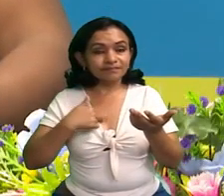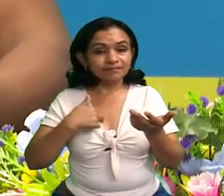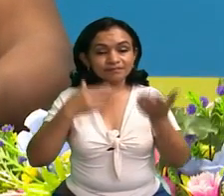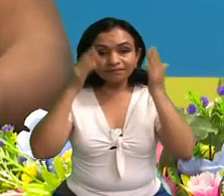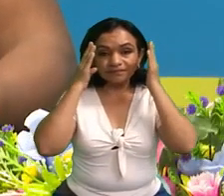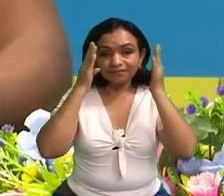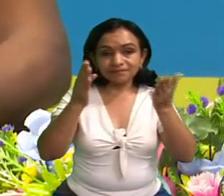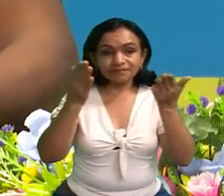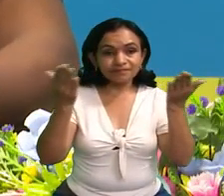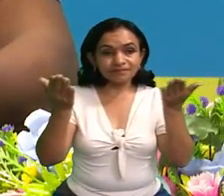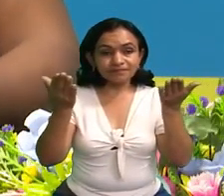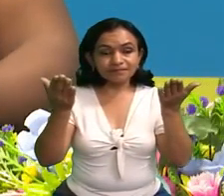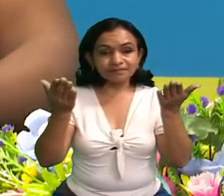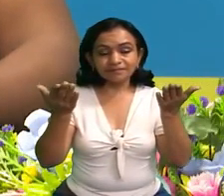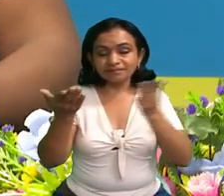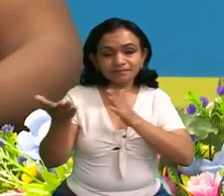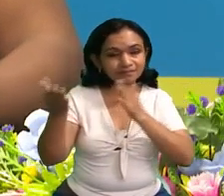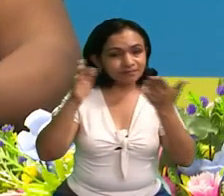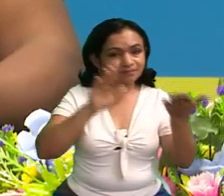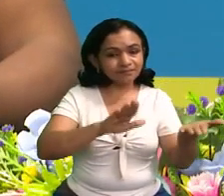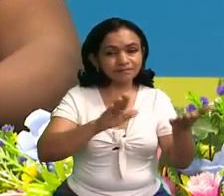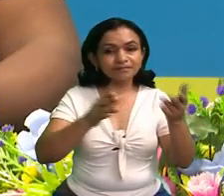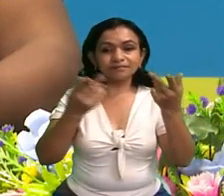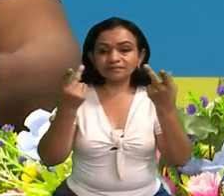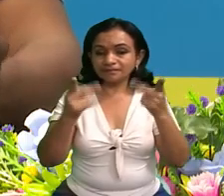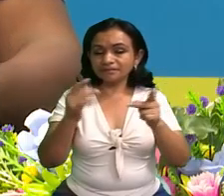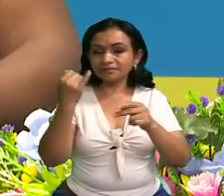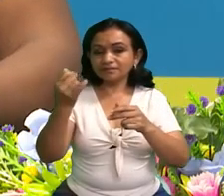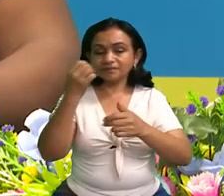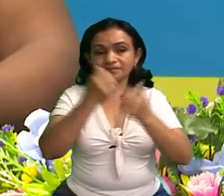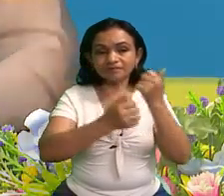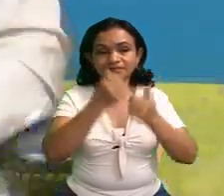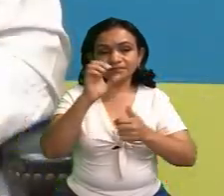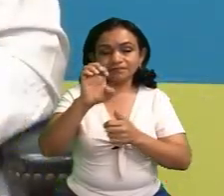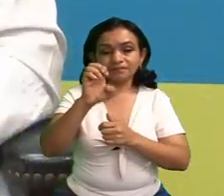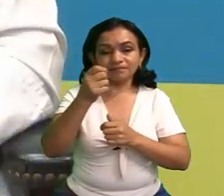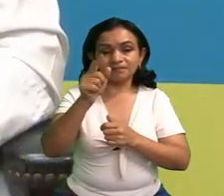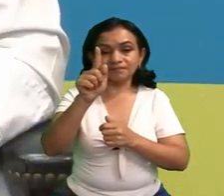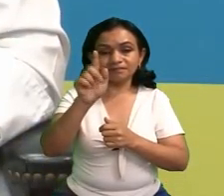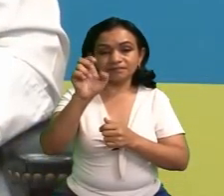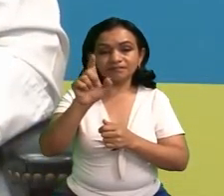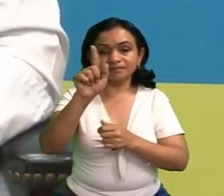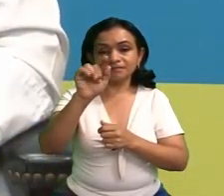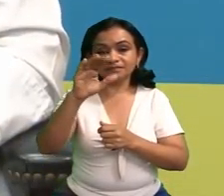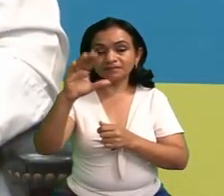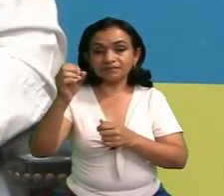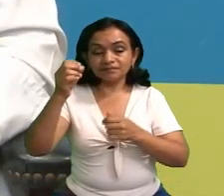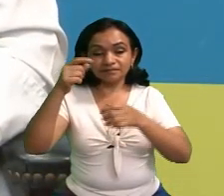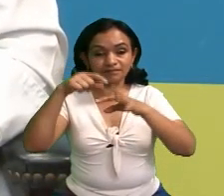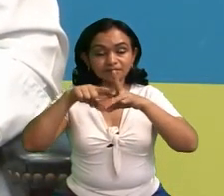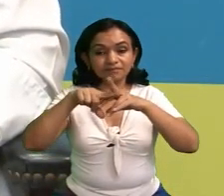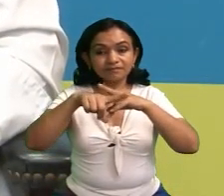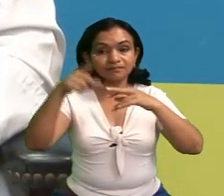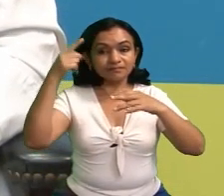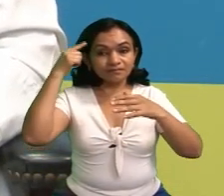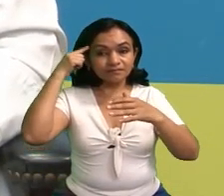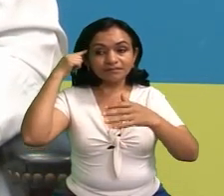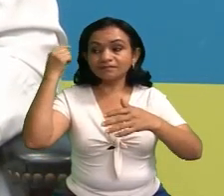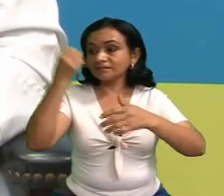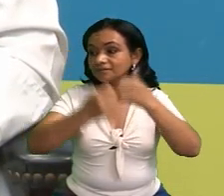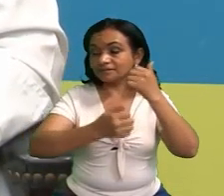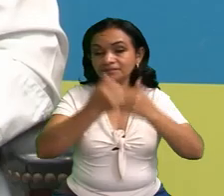mente, pues, porque no nos va a matar, pero sí. Afecta lo estético, como usted dice. Lo estético y lo psicológico. Sí, recordemos que si